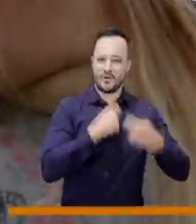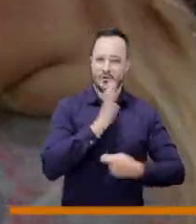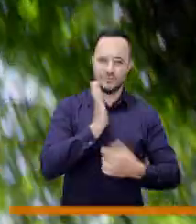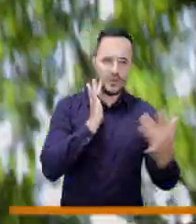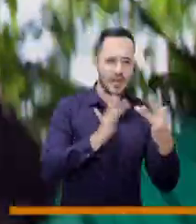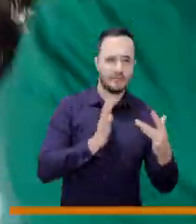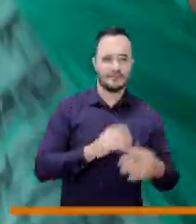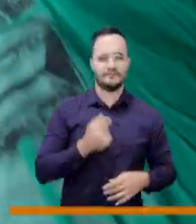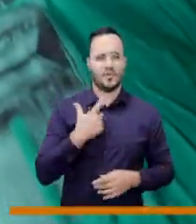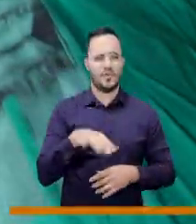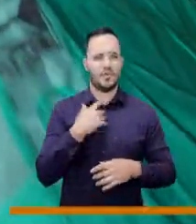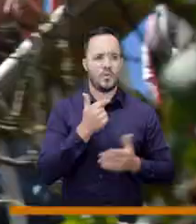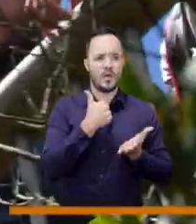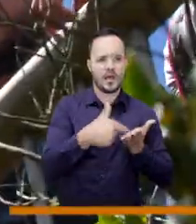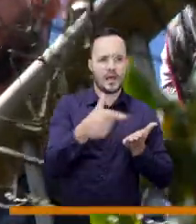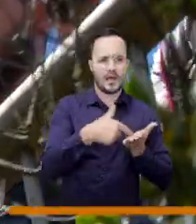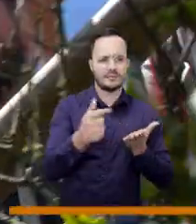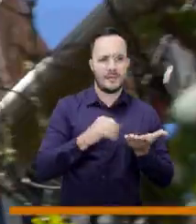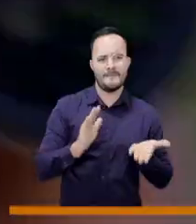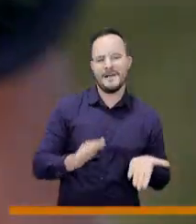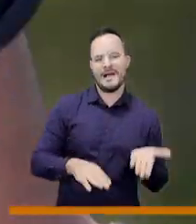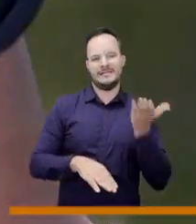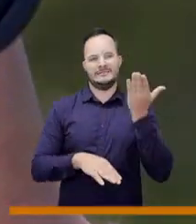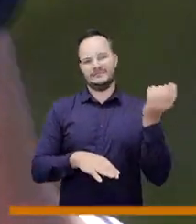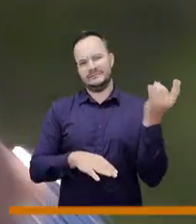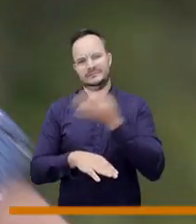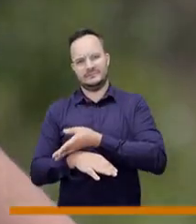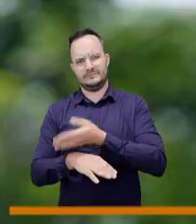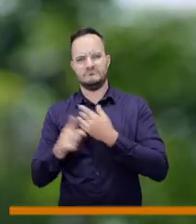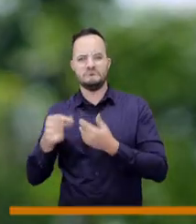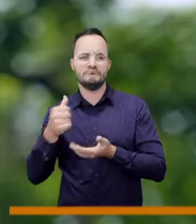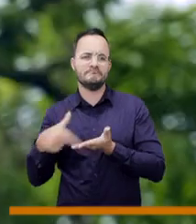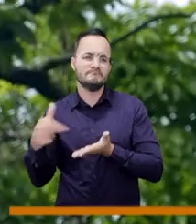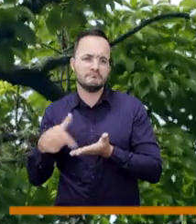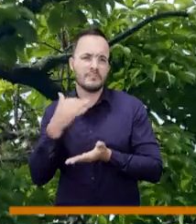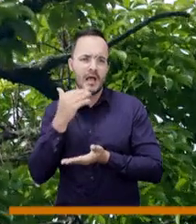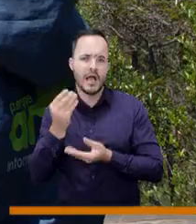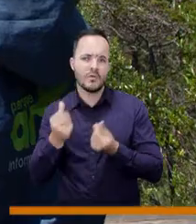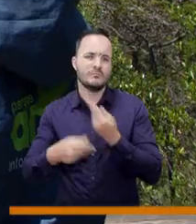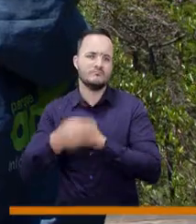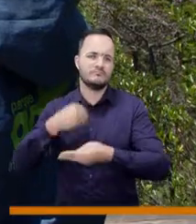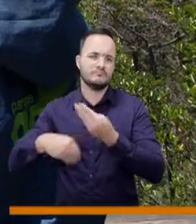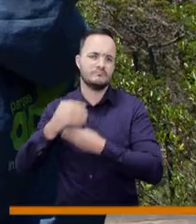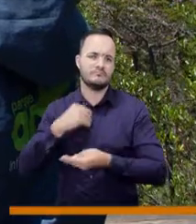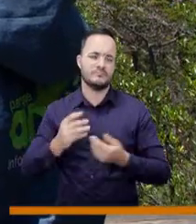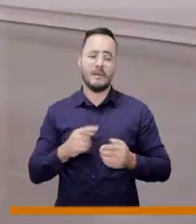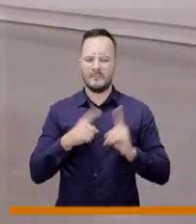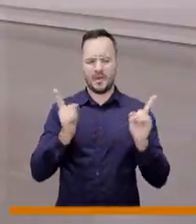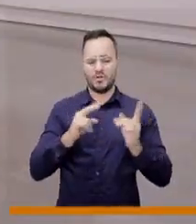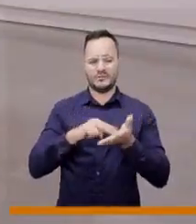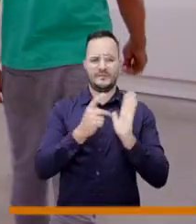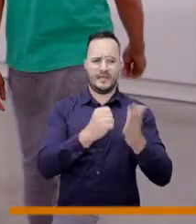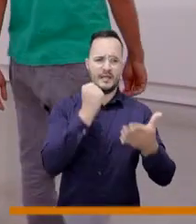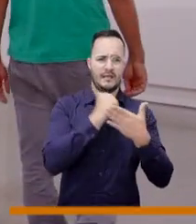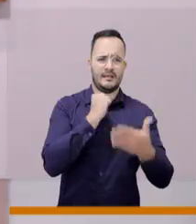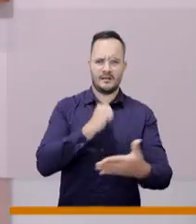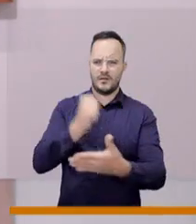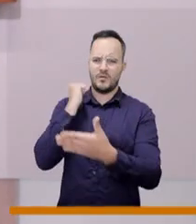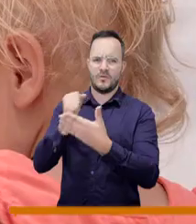turismo corporativo, el del turismo de negocios, gasta 3 y 4 veces más que el de turismo de ocio. Pero no vamos